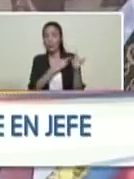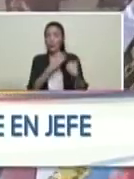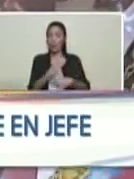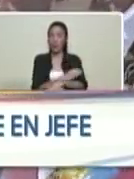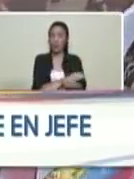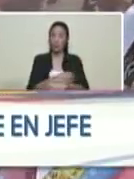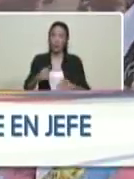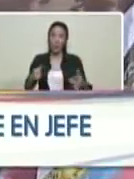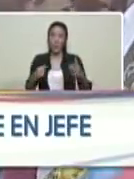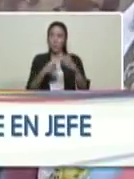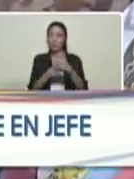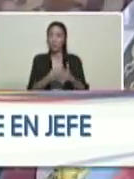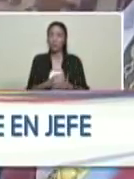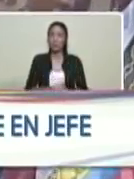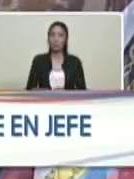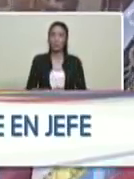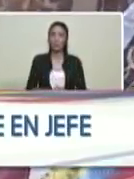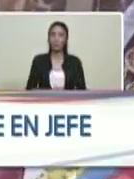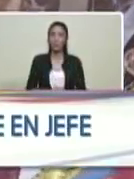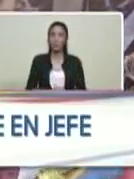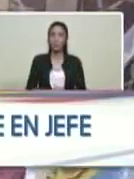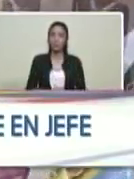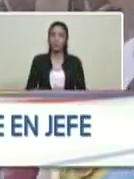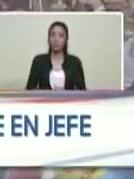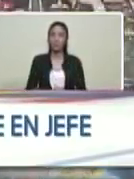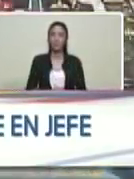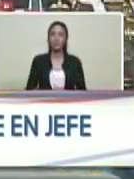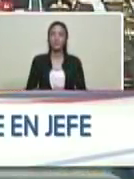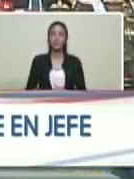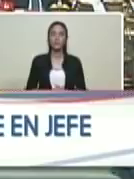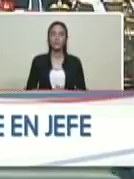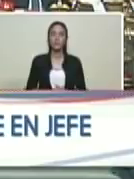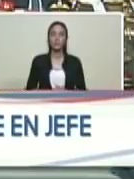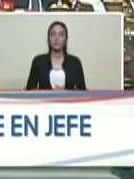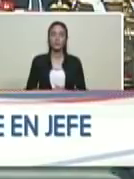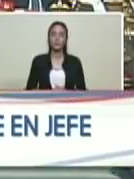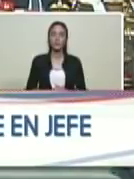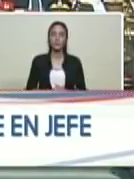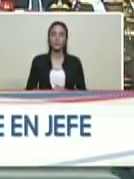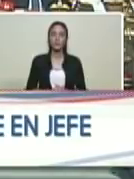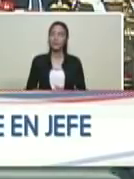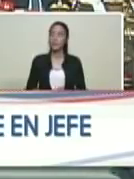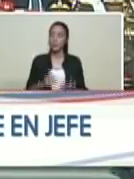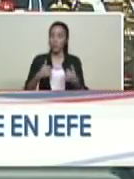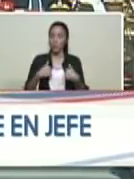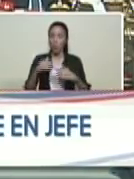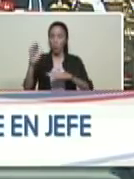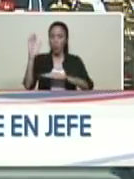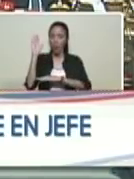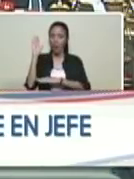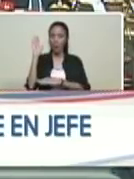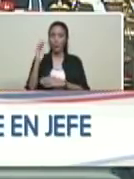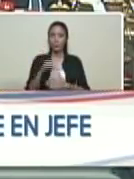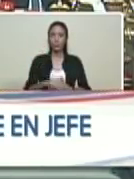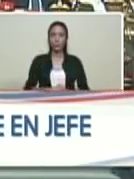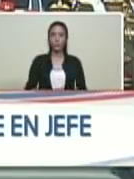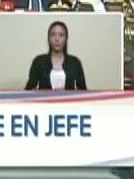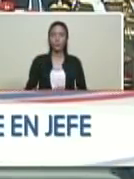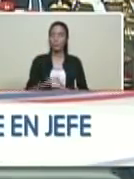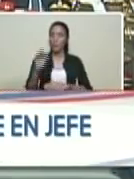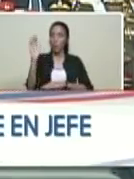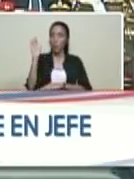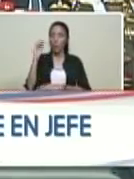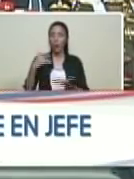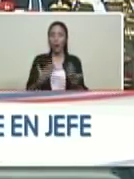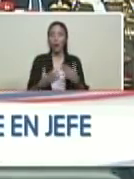golpista una derecha proimperialista es jurado ante el poder